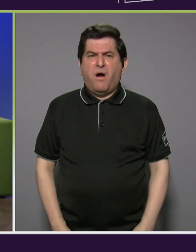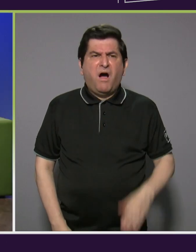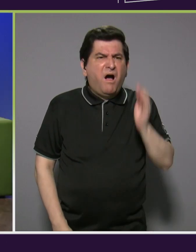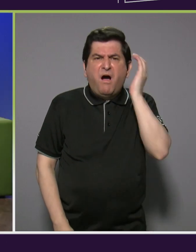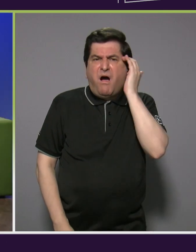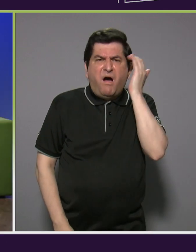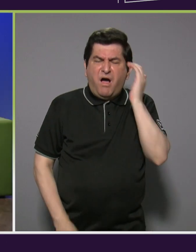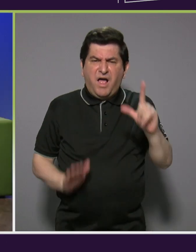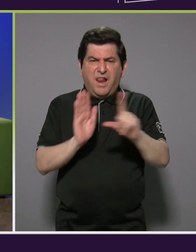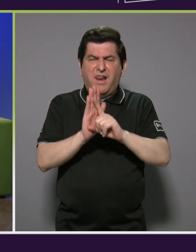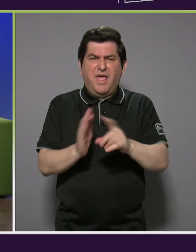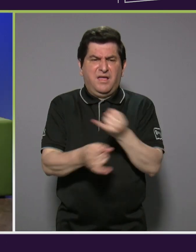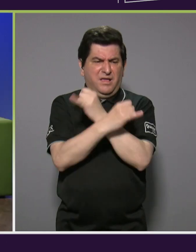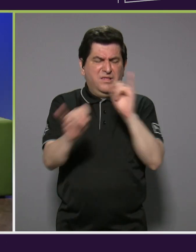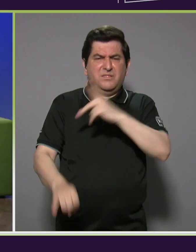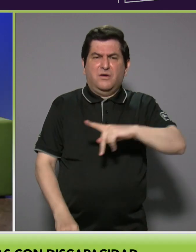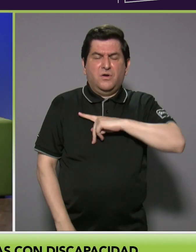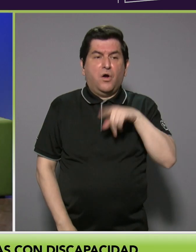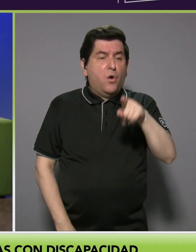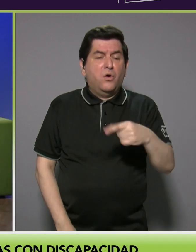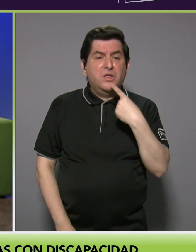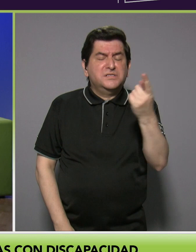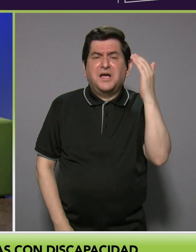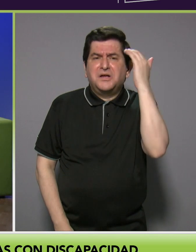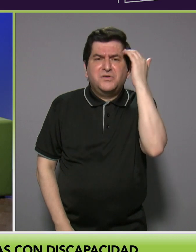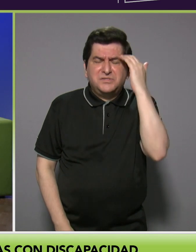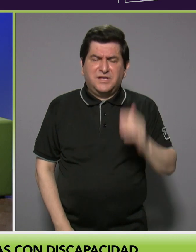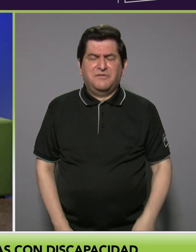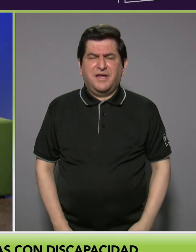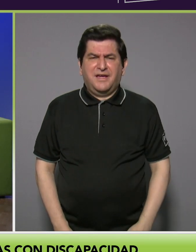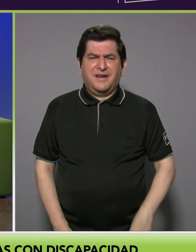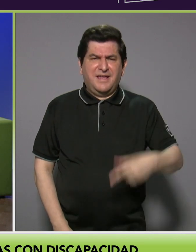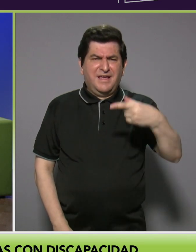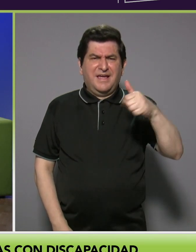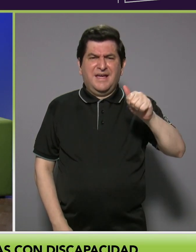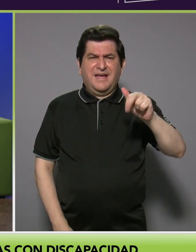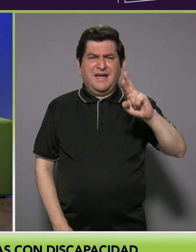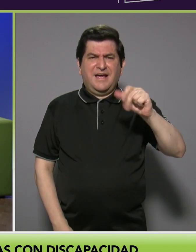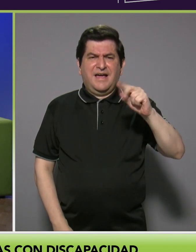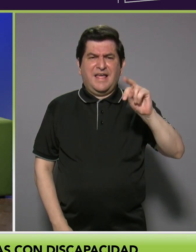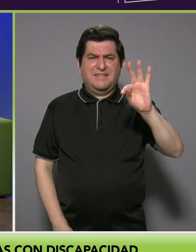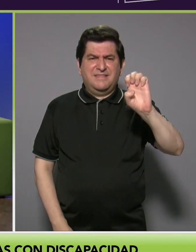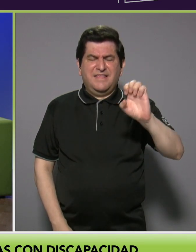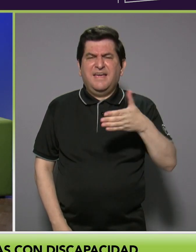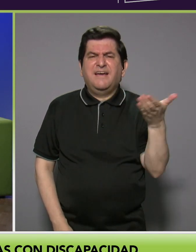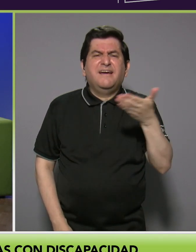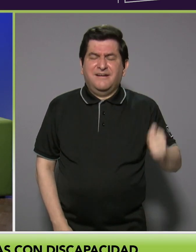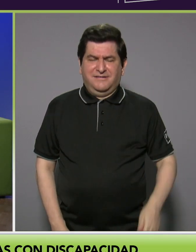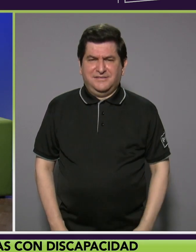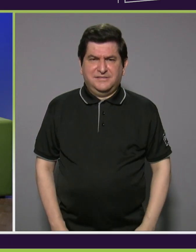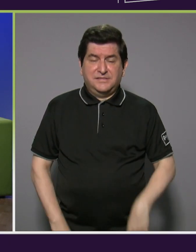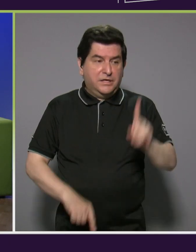autonomía personal, desconozcan la figura del garante. No es posible, a estas alturas no